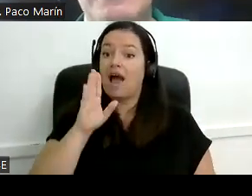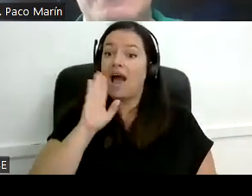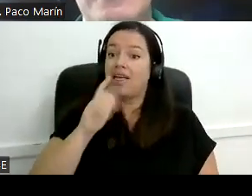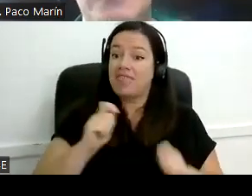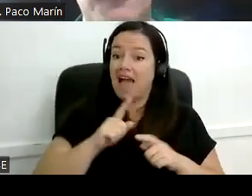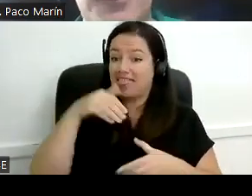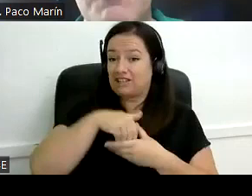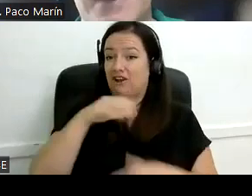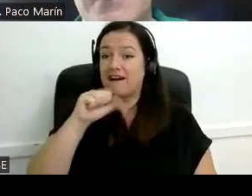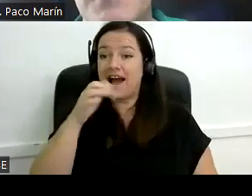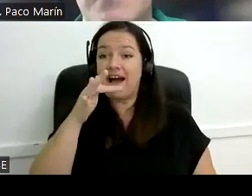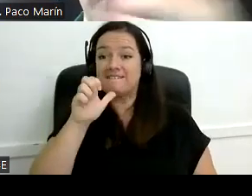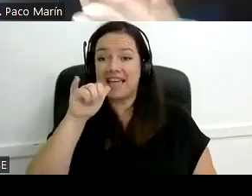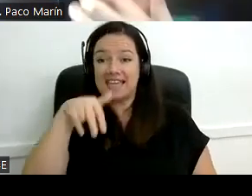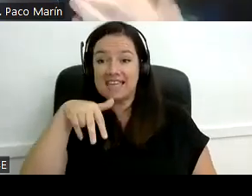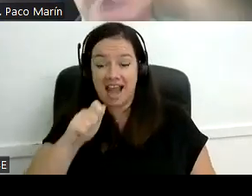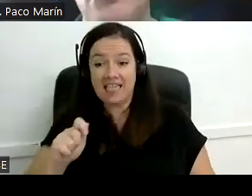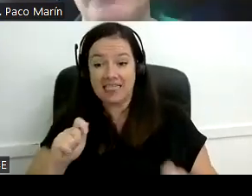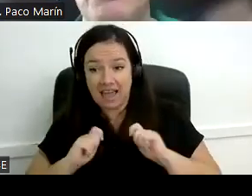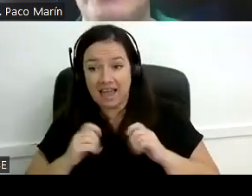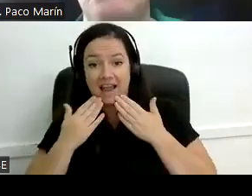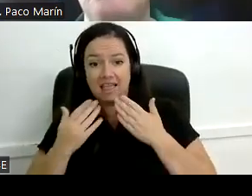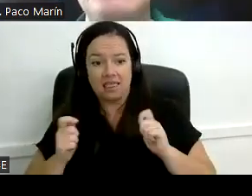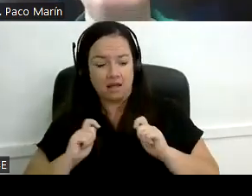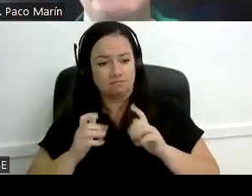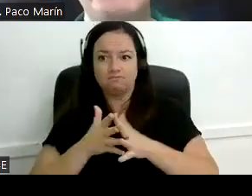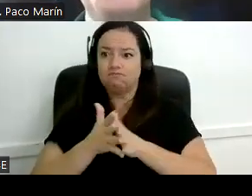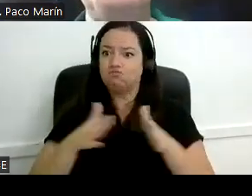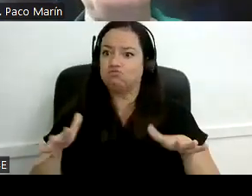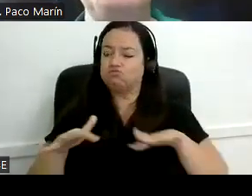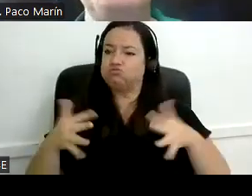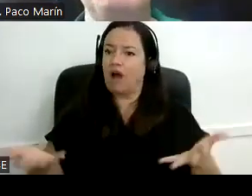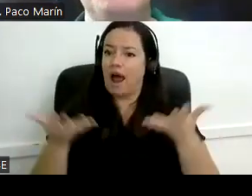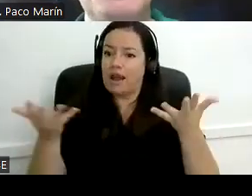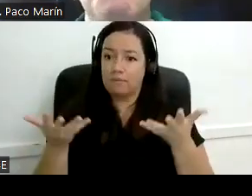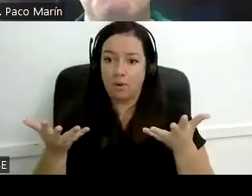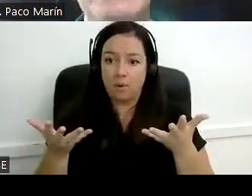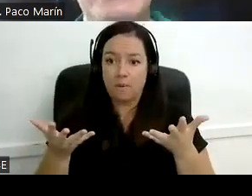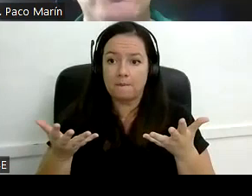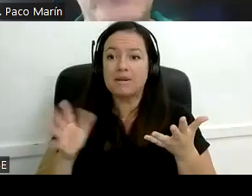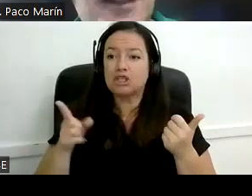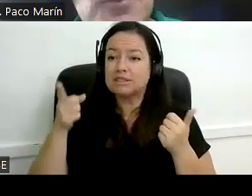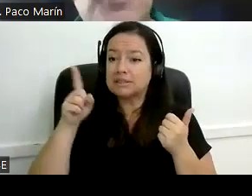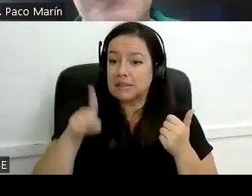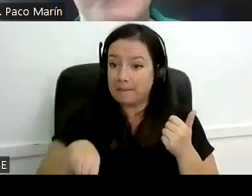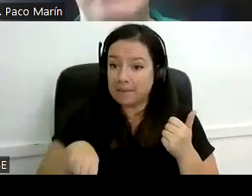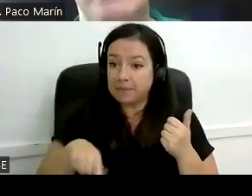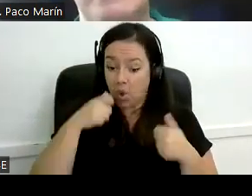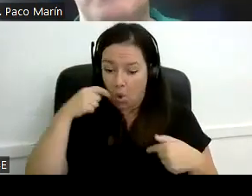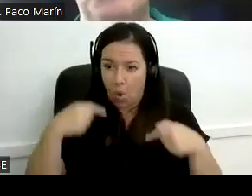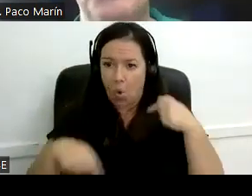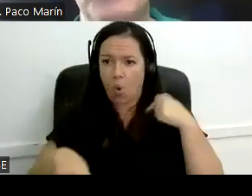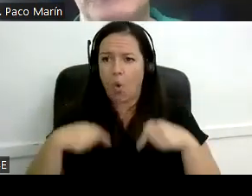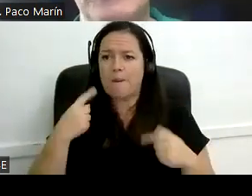hacer esta función, van a excitarnos, a estimularnos, sino para que el organismo